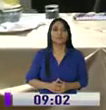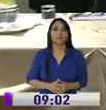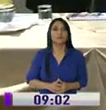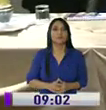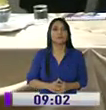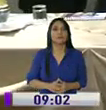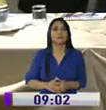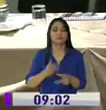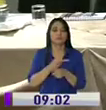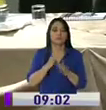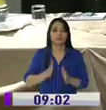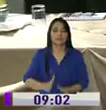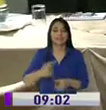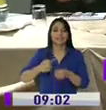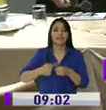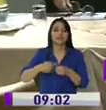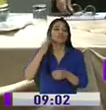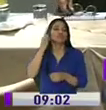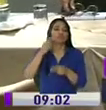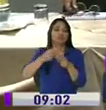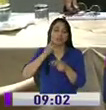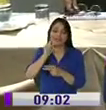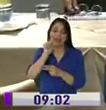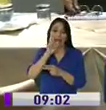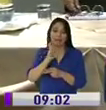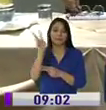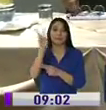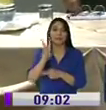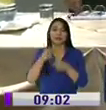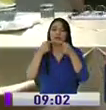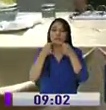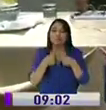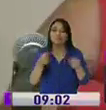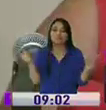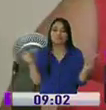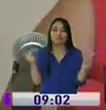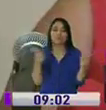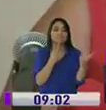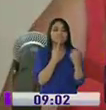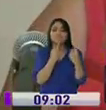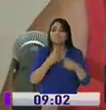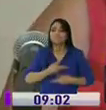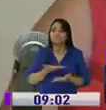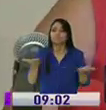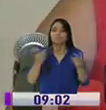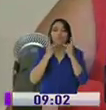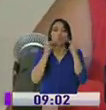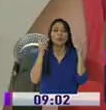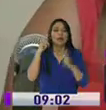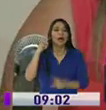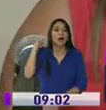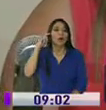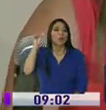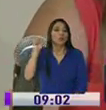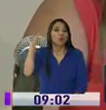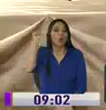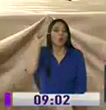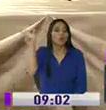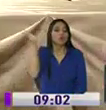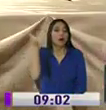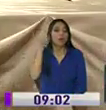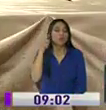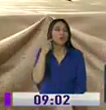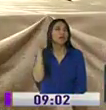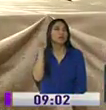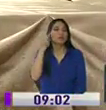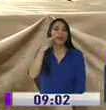La concejal de Quito, Karen Sánchez, convocó este viernes a una rueda de prensa para hacer públicos unos audios en los que supuestamente se escucha la